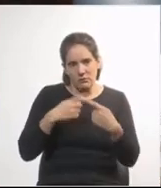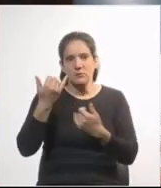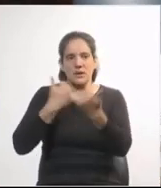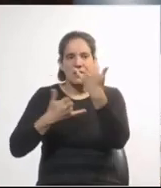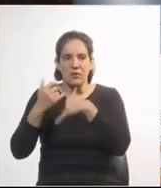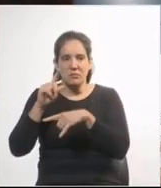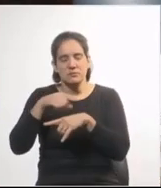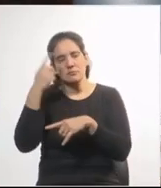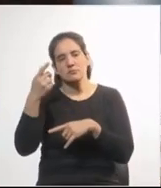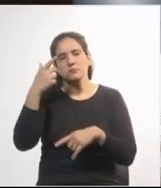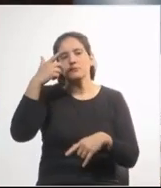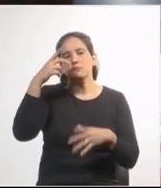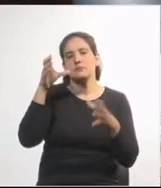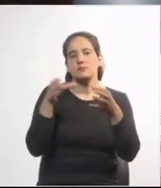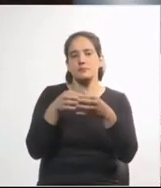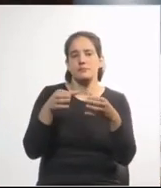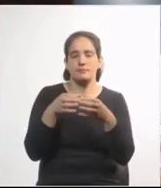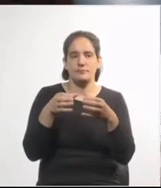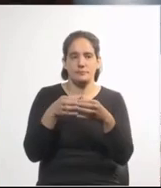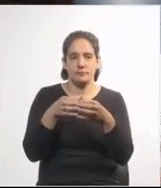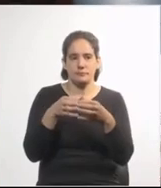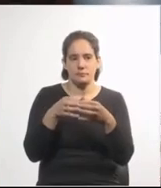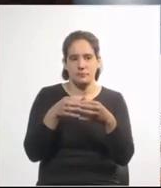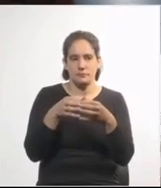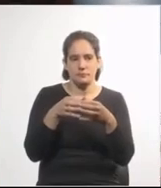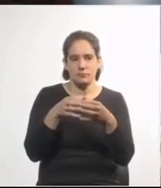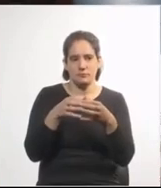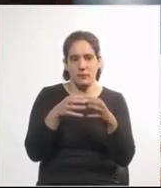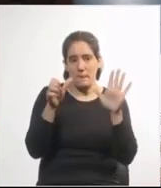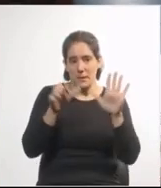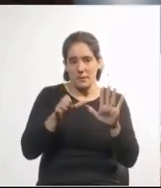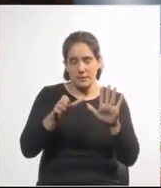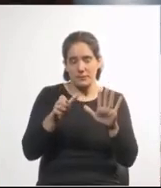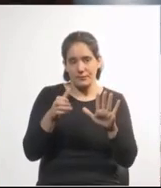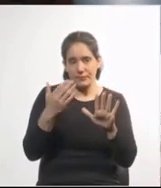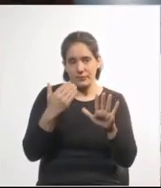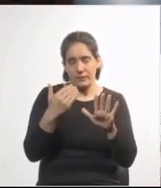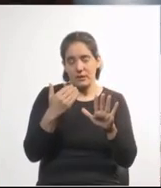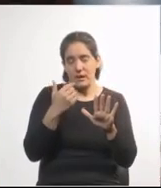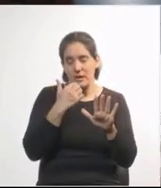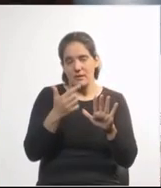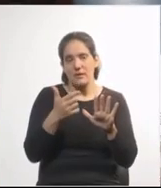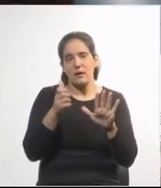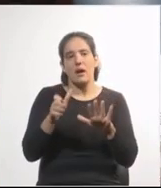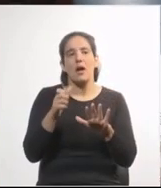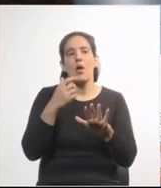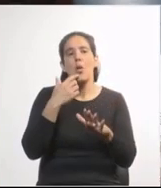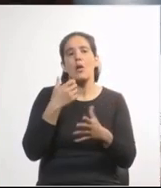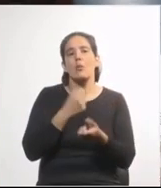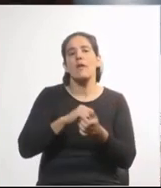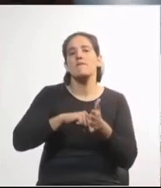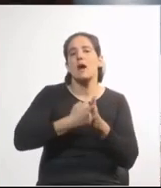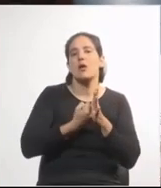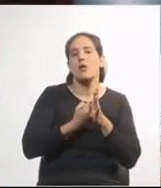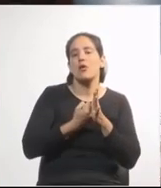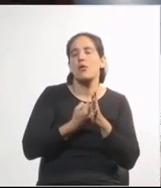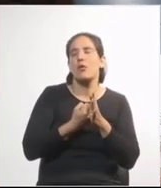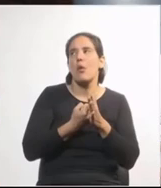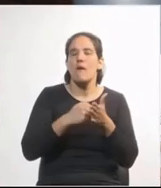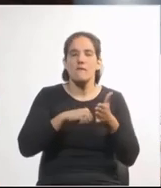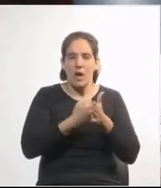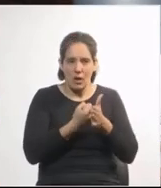otro informe de la Comisión del primer semestre del 2023 que se refiere a la rentabilidad de los bancos y